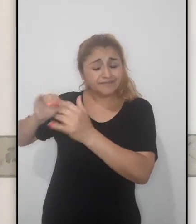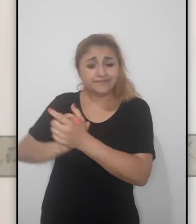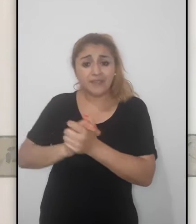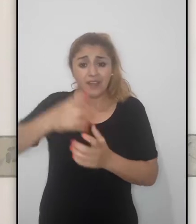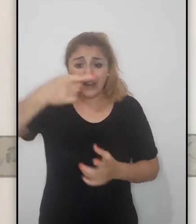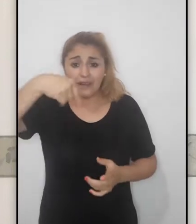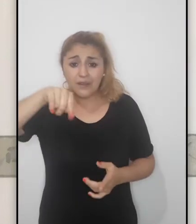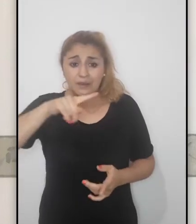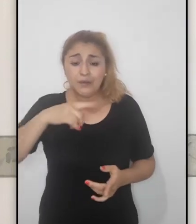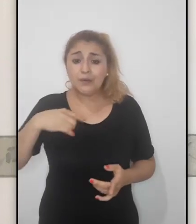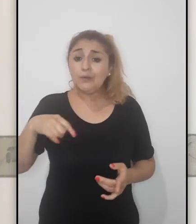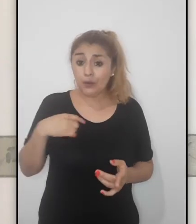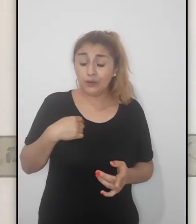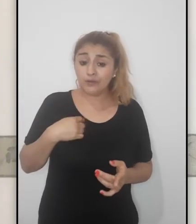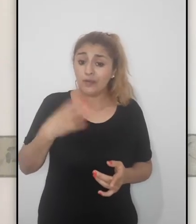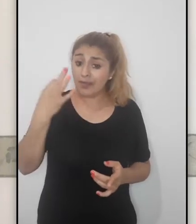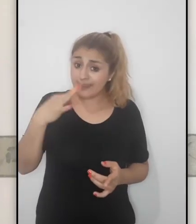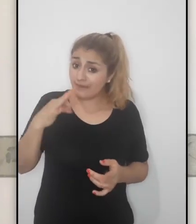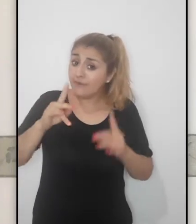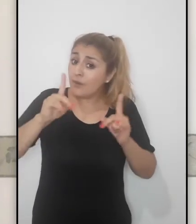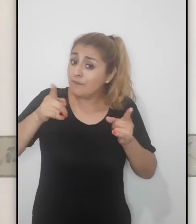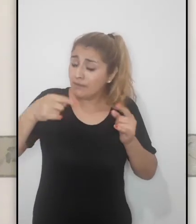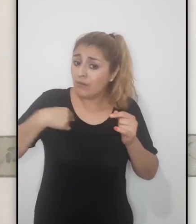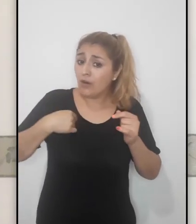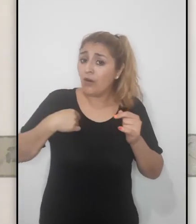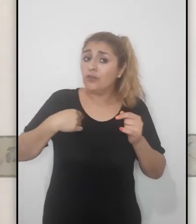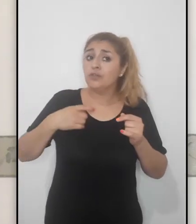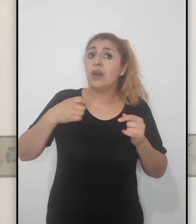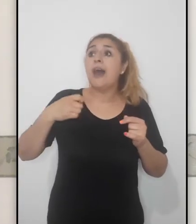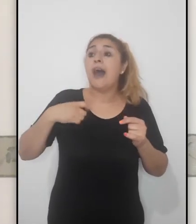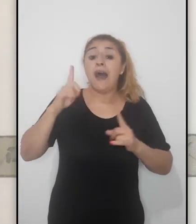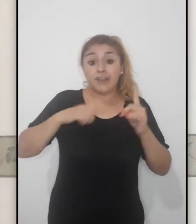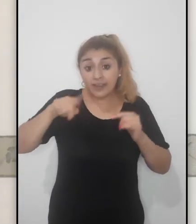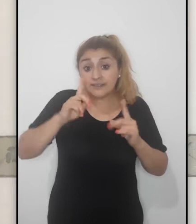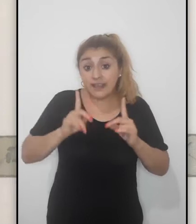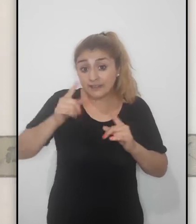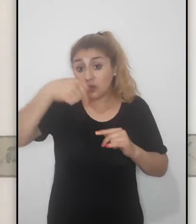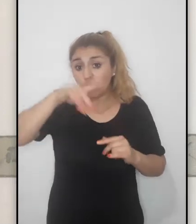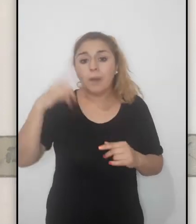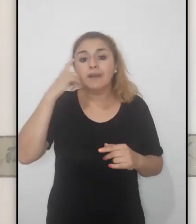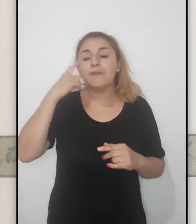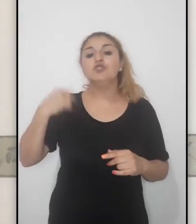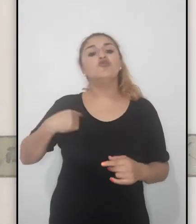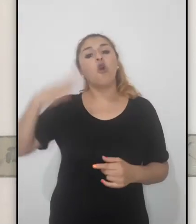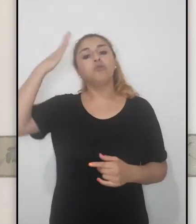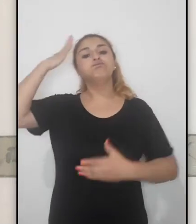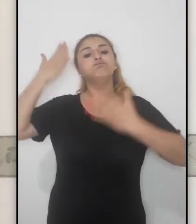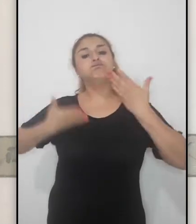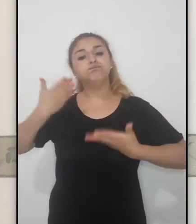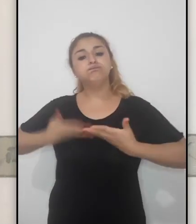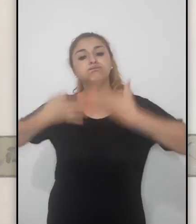decidimos todas nuestras justicias son como trapo de inmundicia y caímos todos